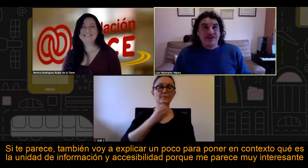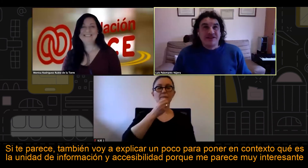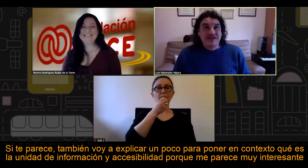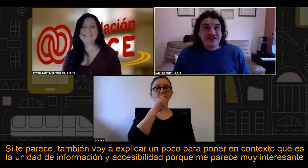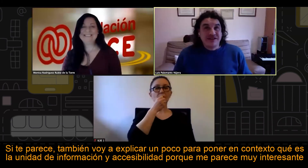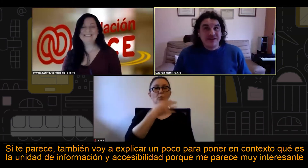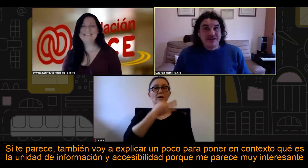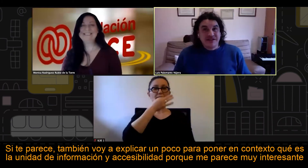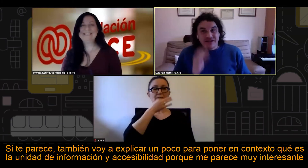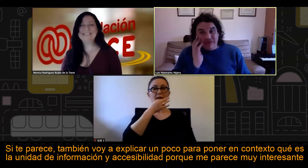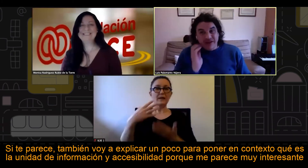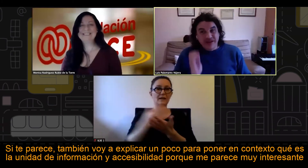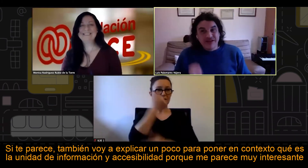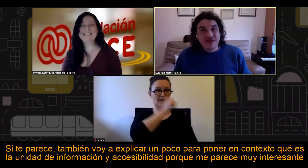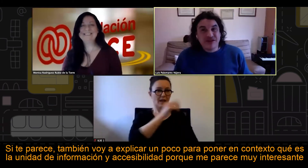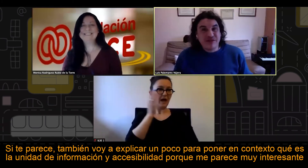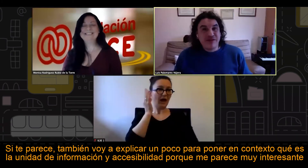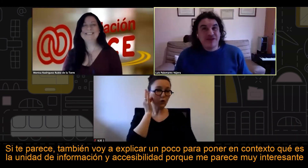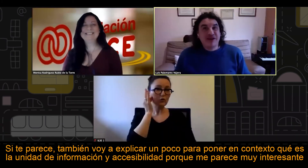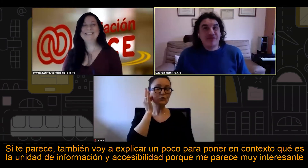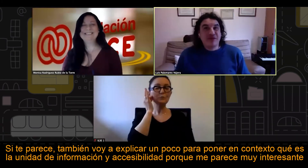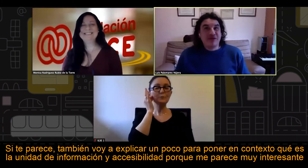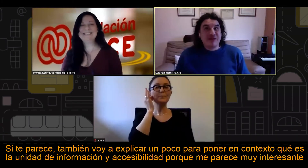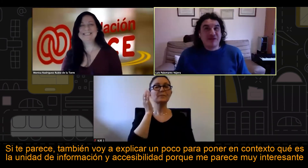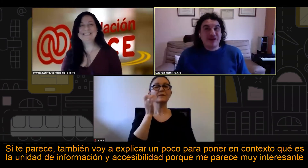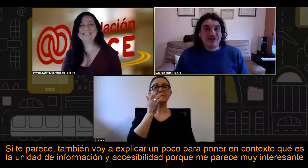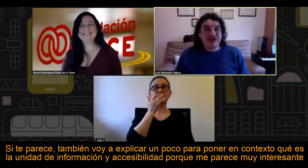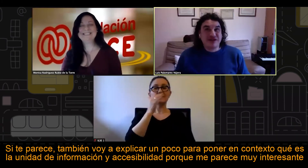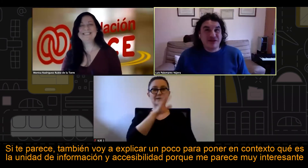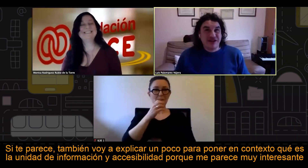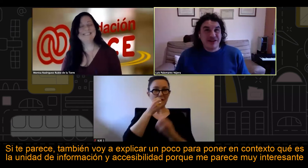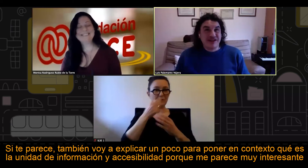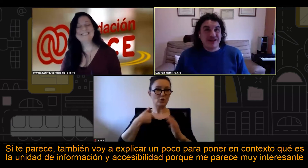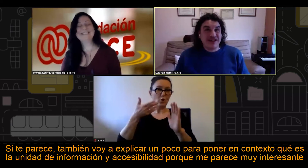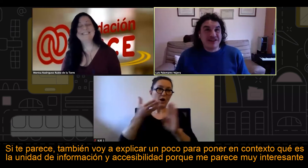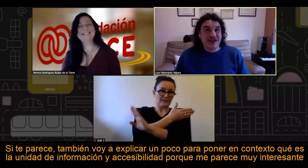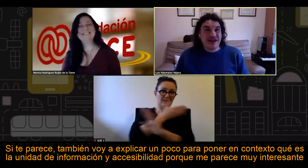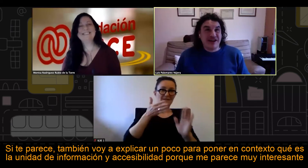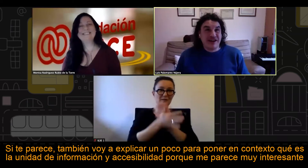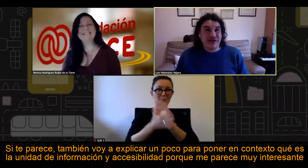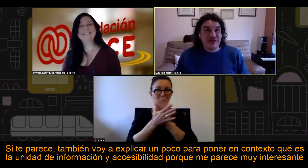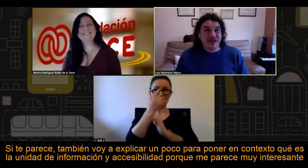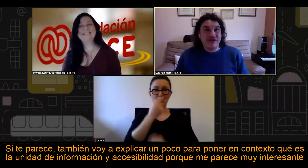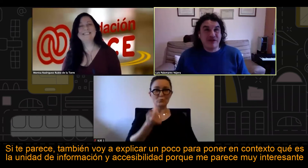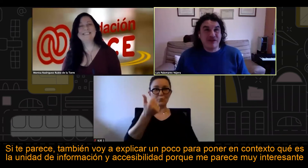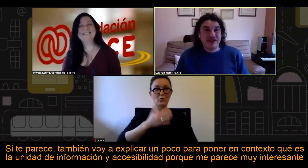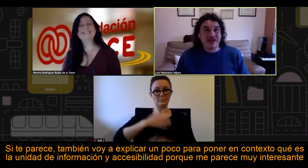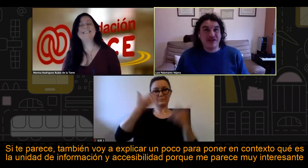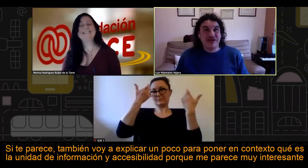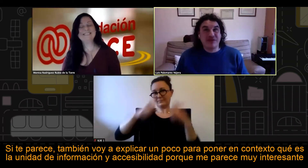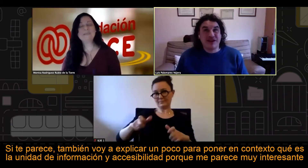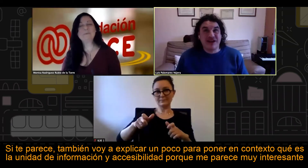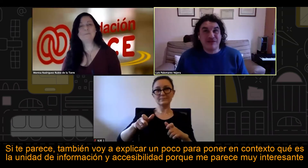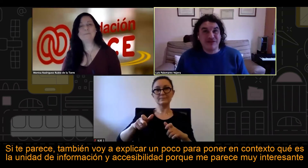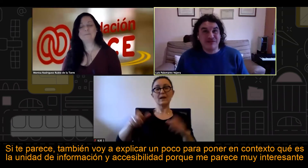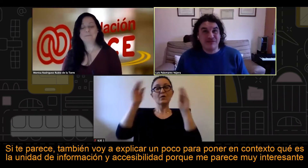Pues si te parece, yo también voy a explicar un poco para poner en contexto qué es la Unidad de Información y Accesibilidad,